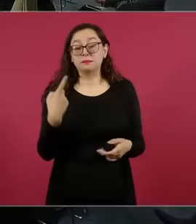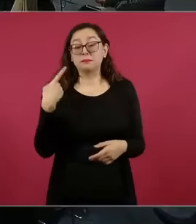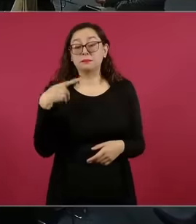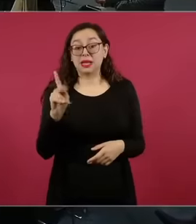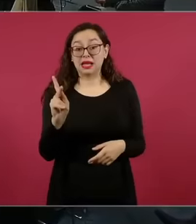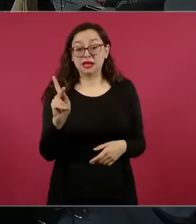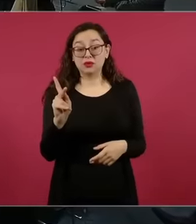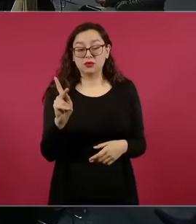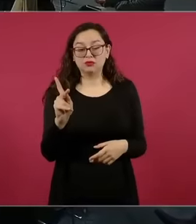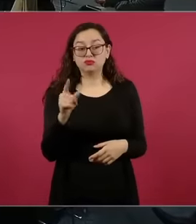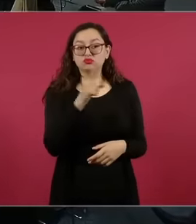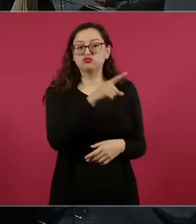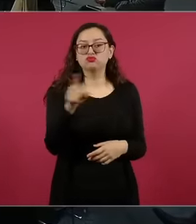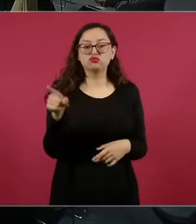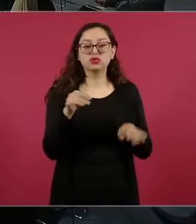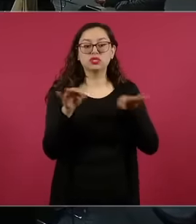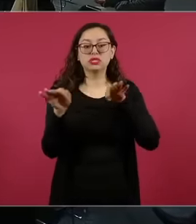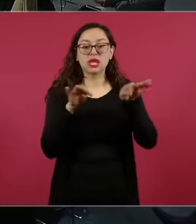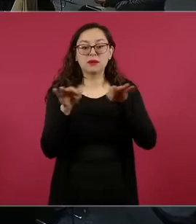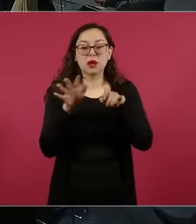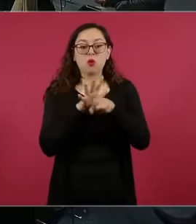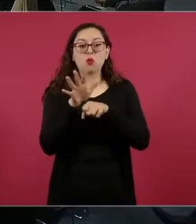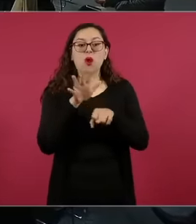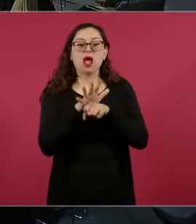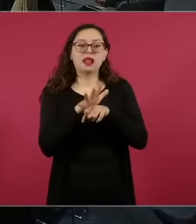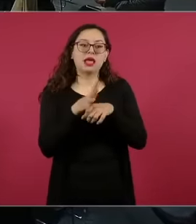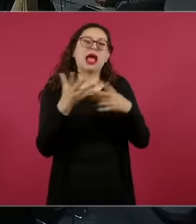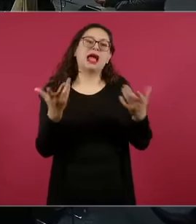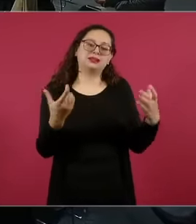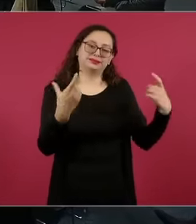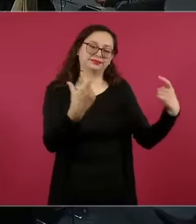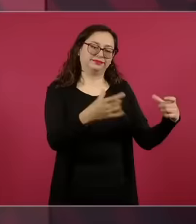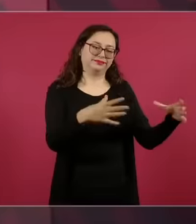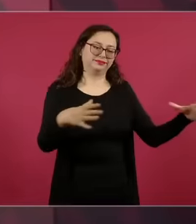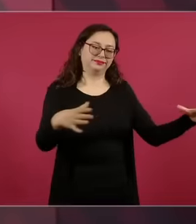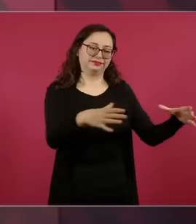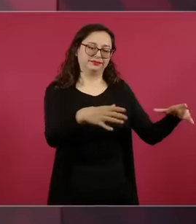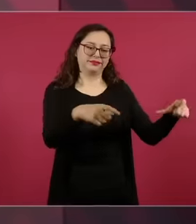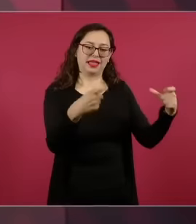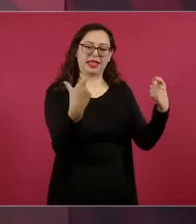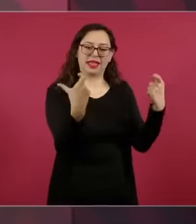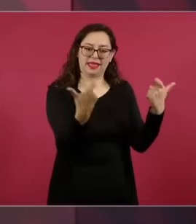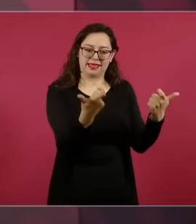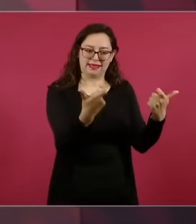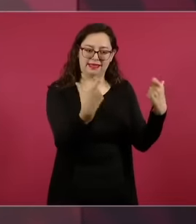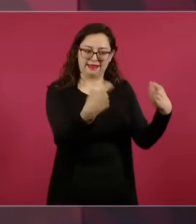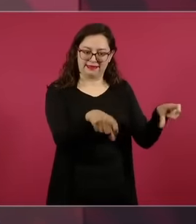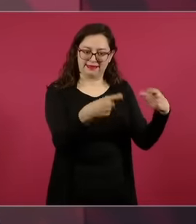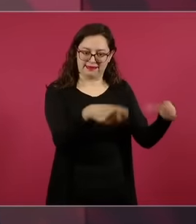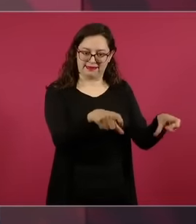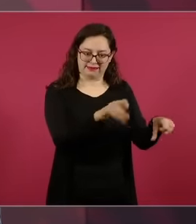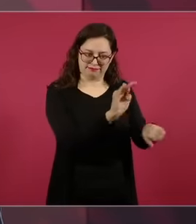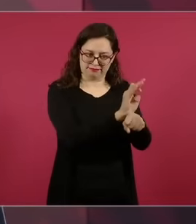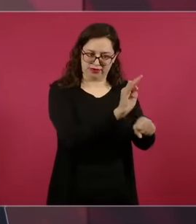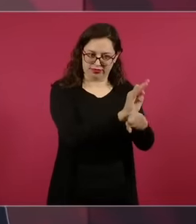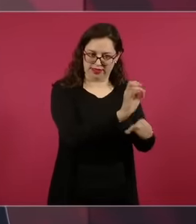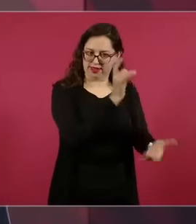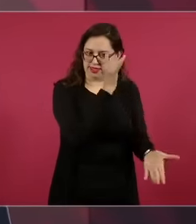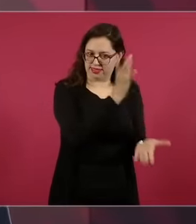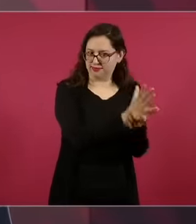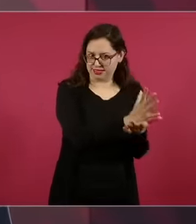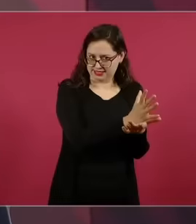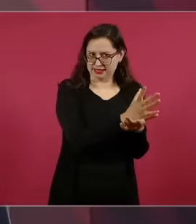pero a la oligarquía, para proteger los intereses de las minorías